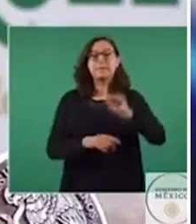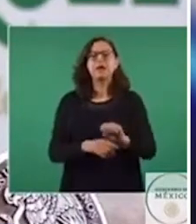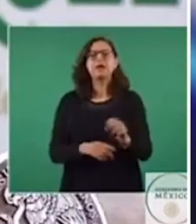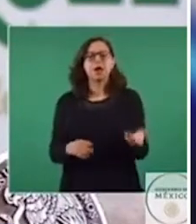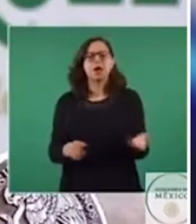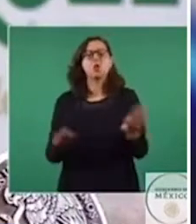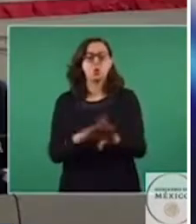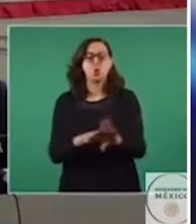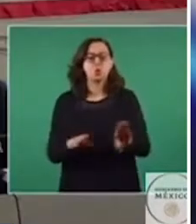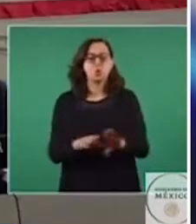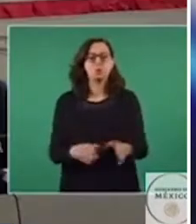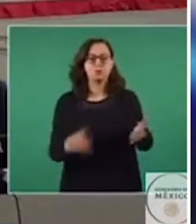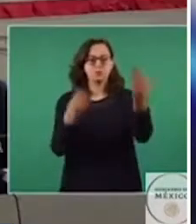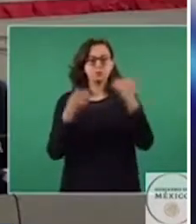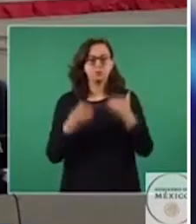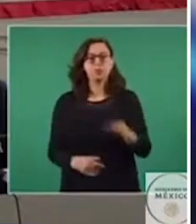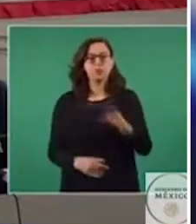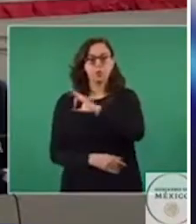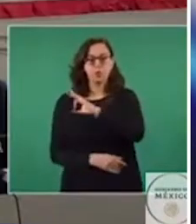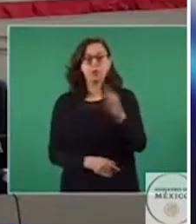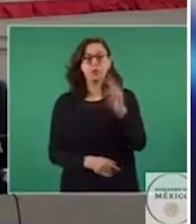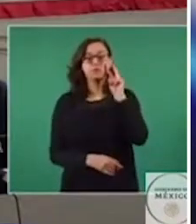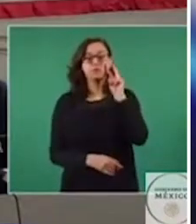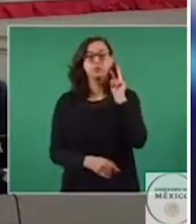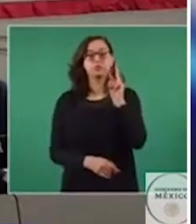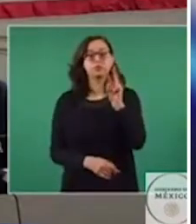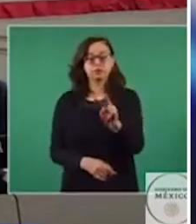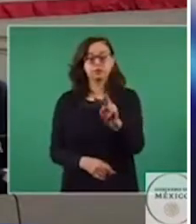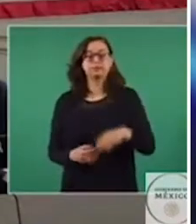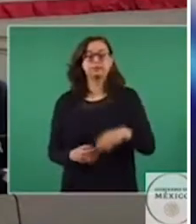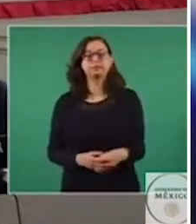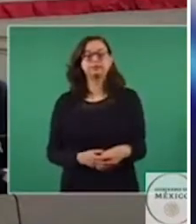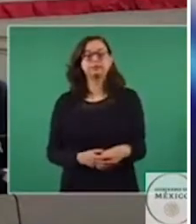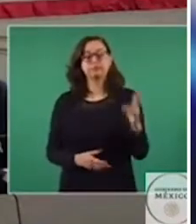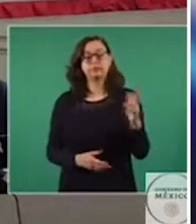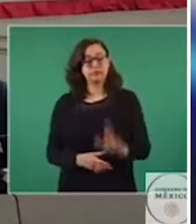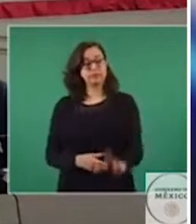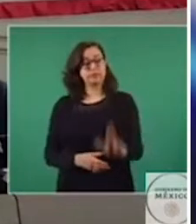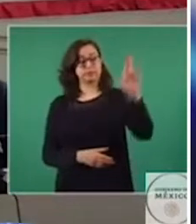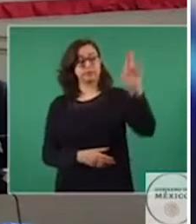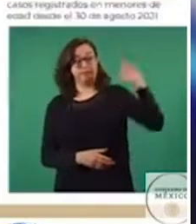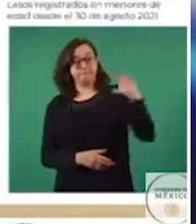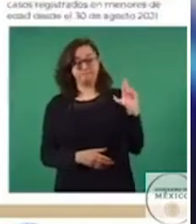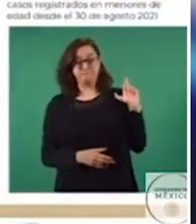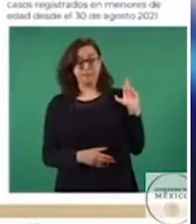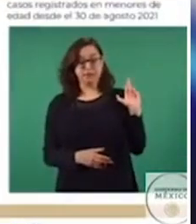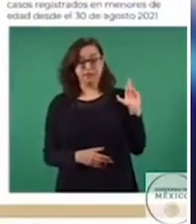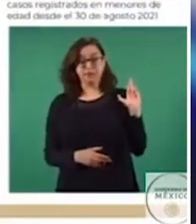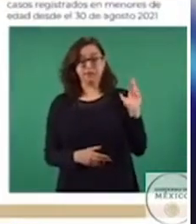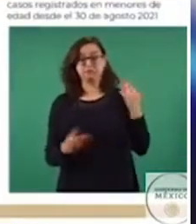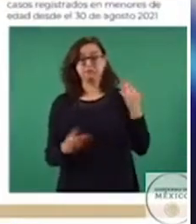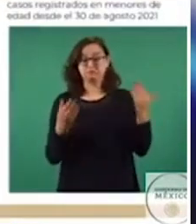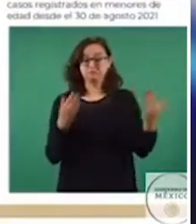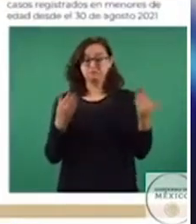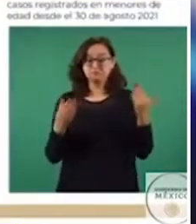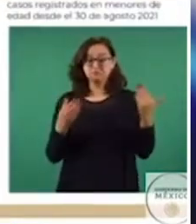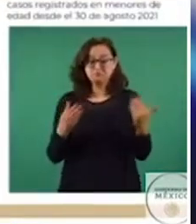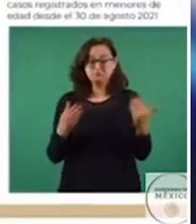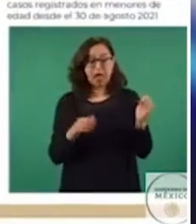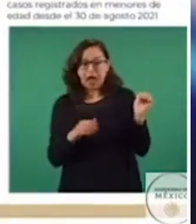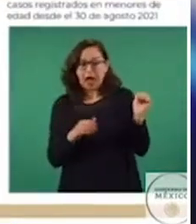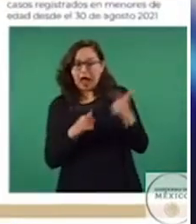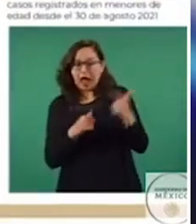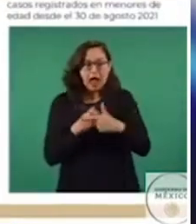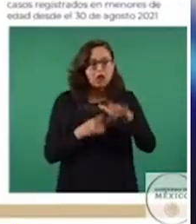subsecretario Hugo López-Gatell. Ha bajado la incidencia de casos, son más de 12,000 este día, pero siguen